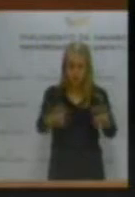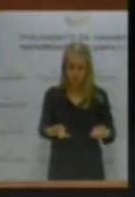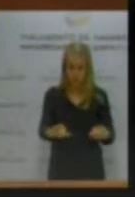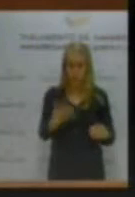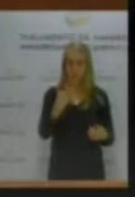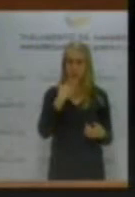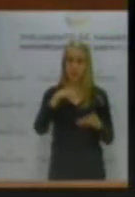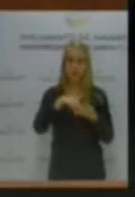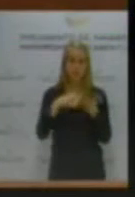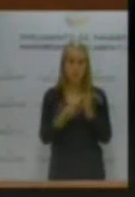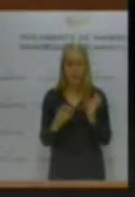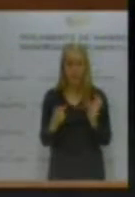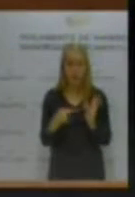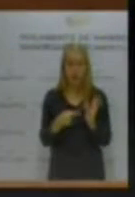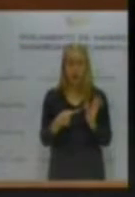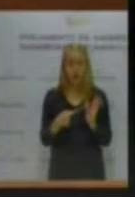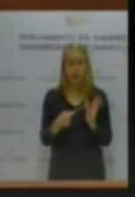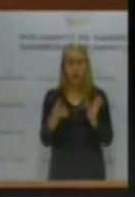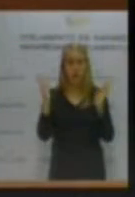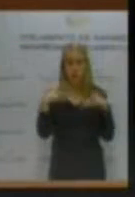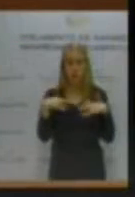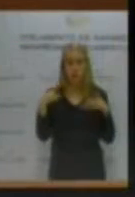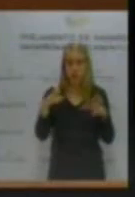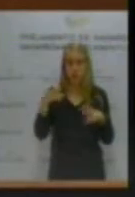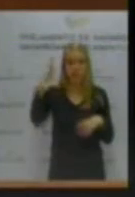no contempla la incineración para Navarra.